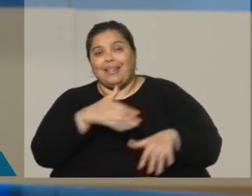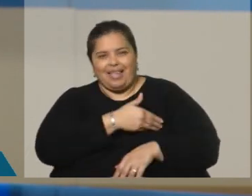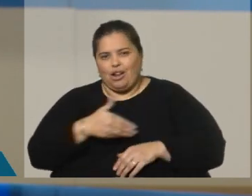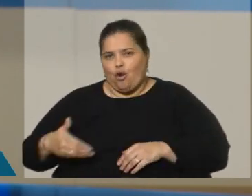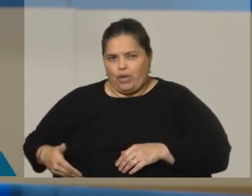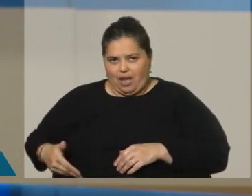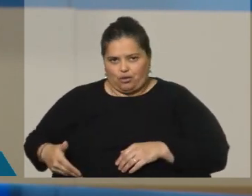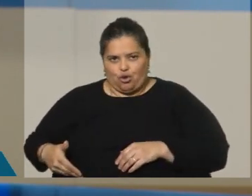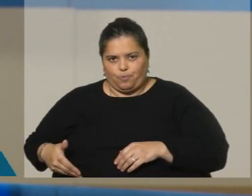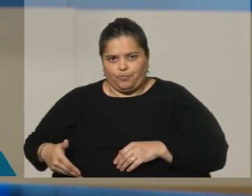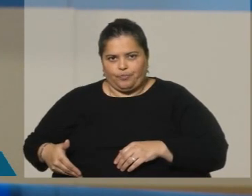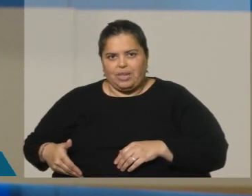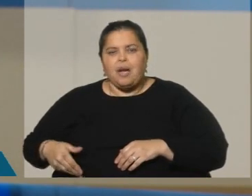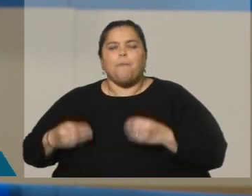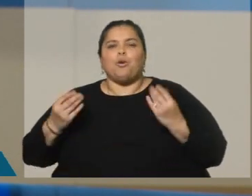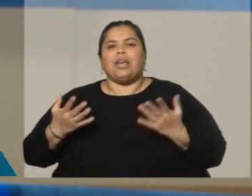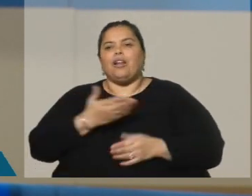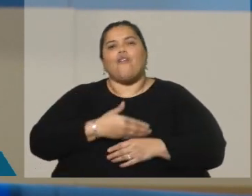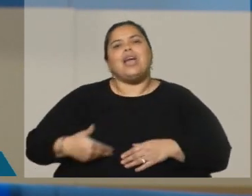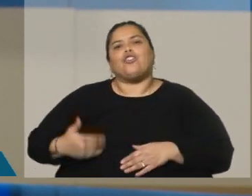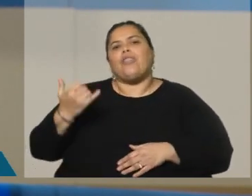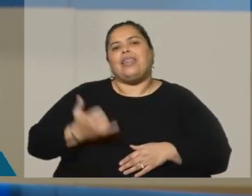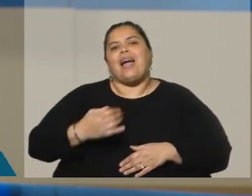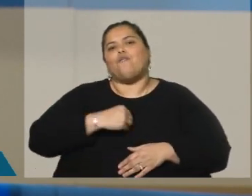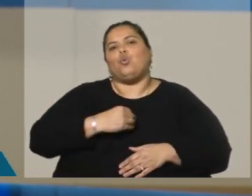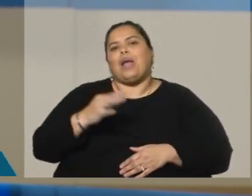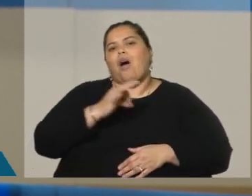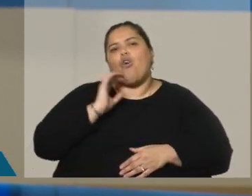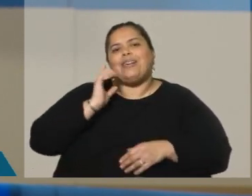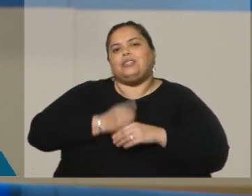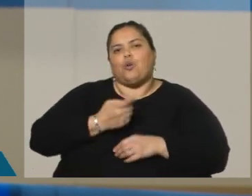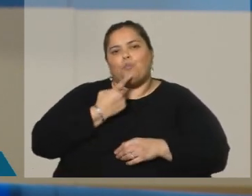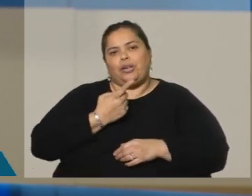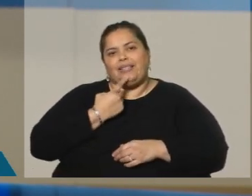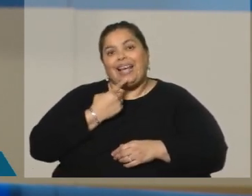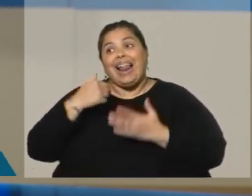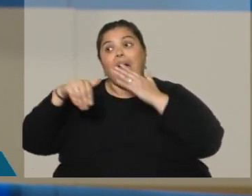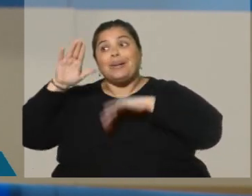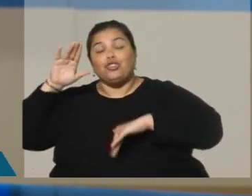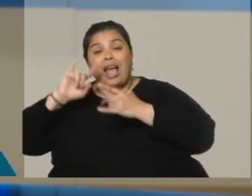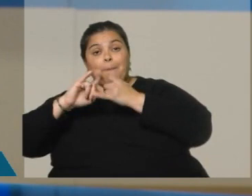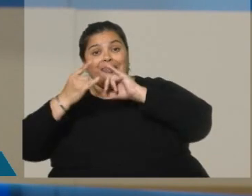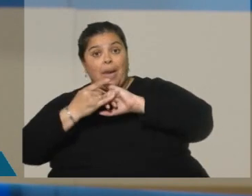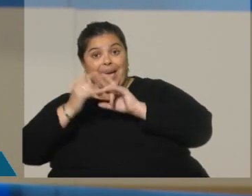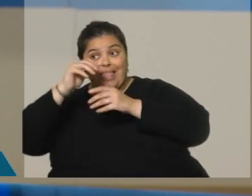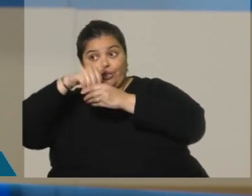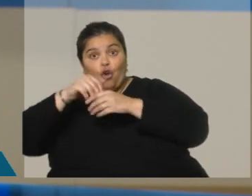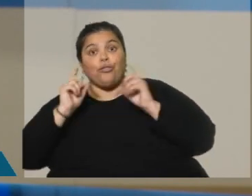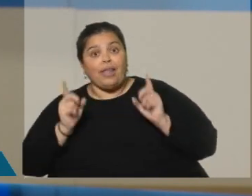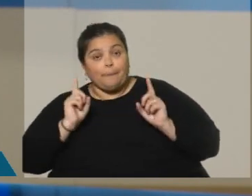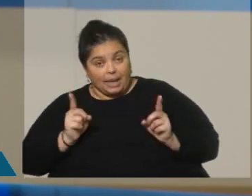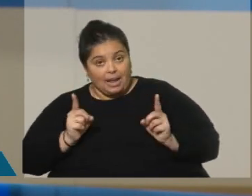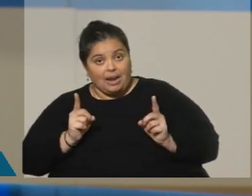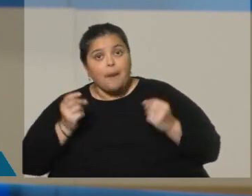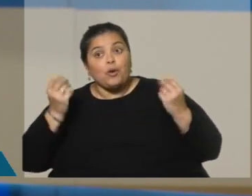en en su voluntad o decisión política sino también la mayoría parlamentaria porque el el parlamento